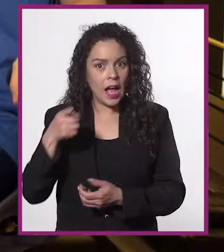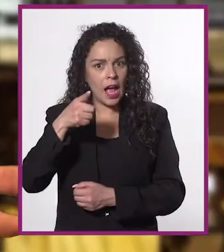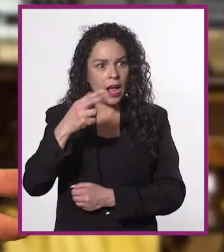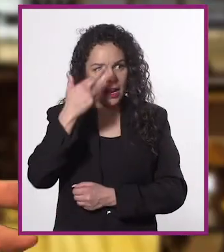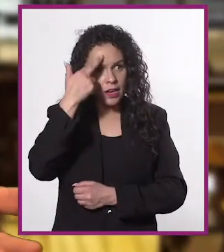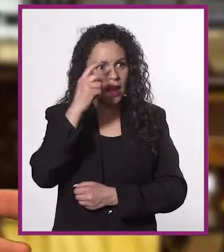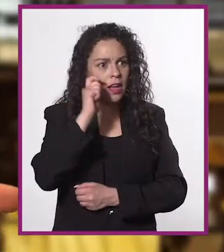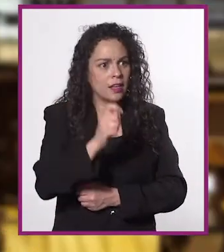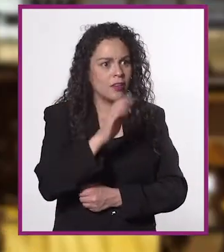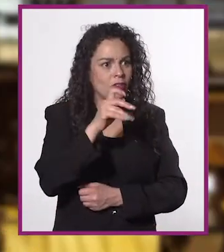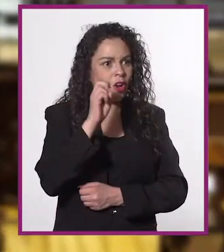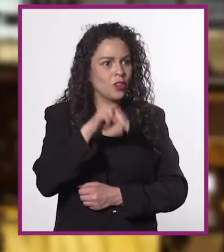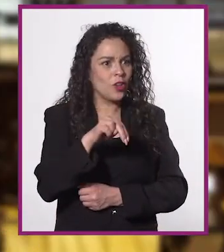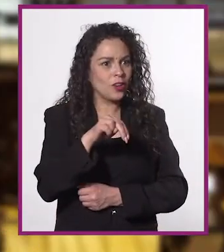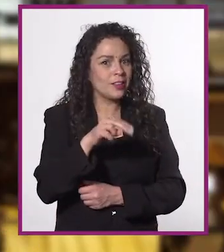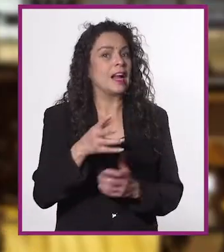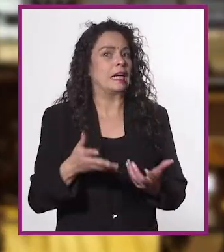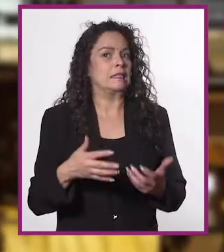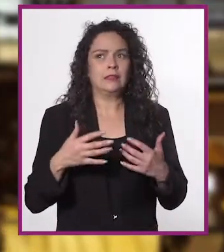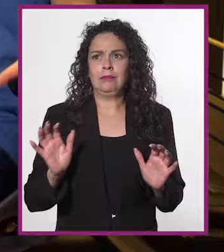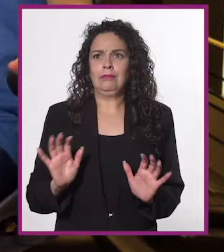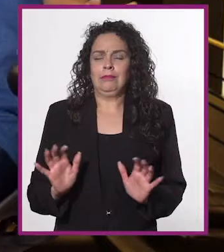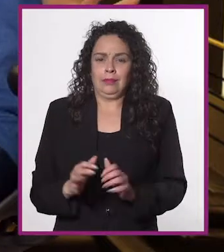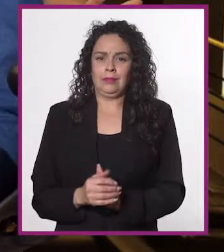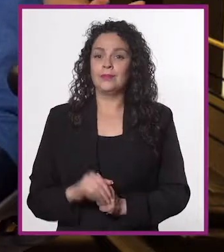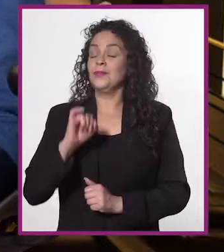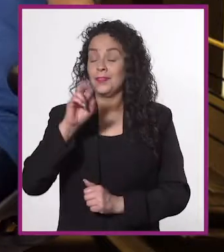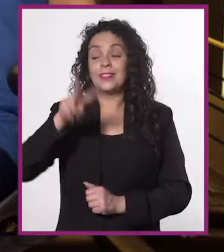¿Y qué me dices del sonido de frotar unicel?